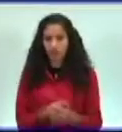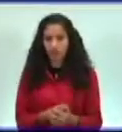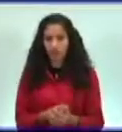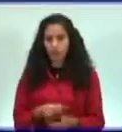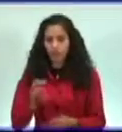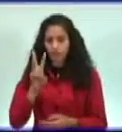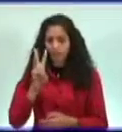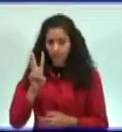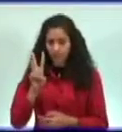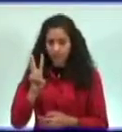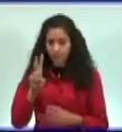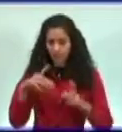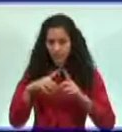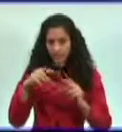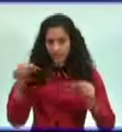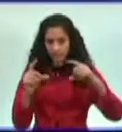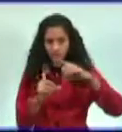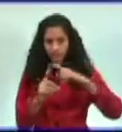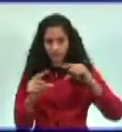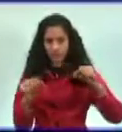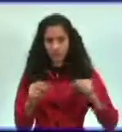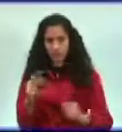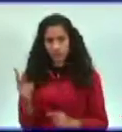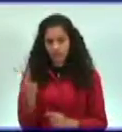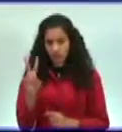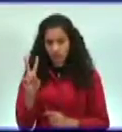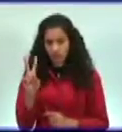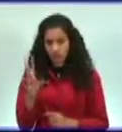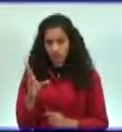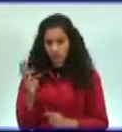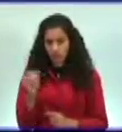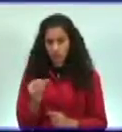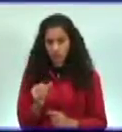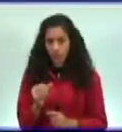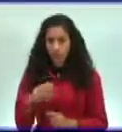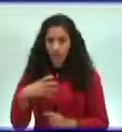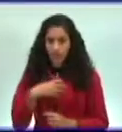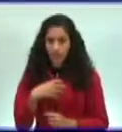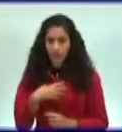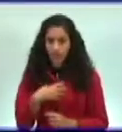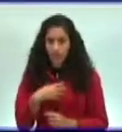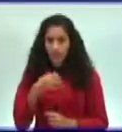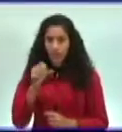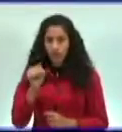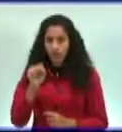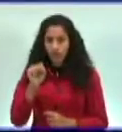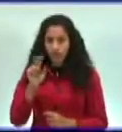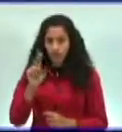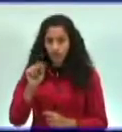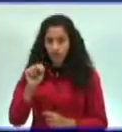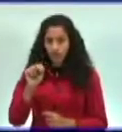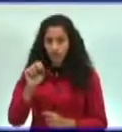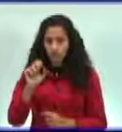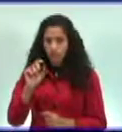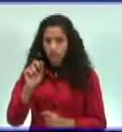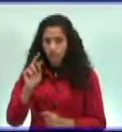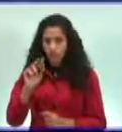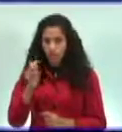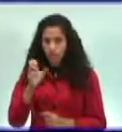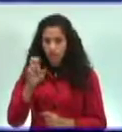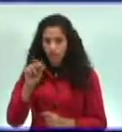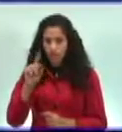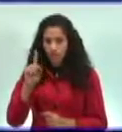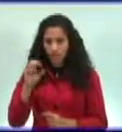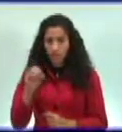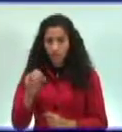3 estrellas. El segundo número, que es el sustraendo, indica la